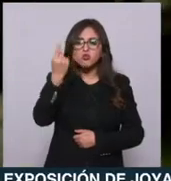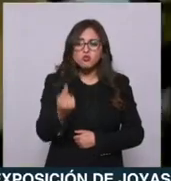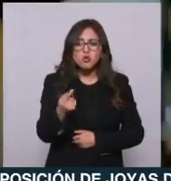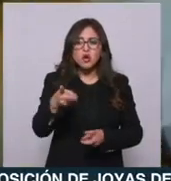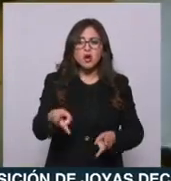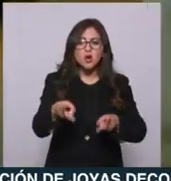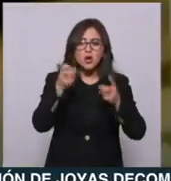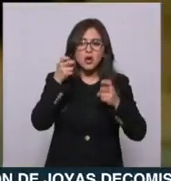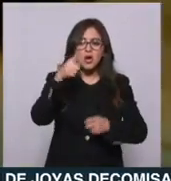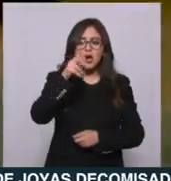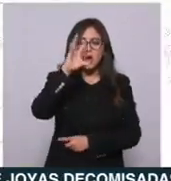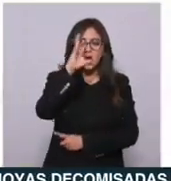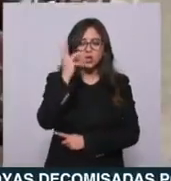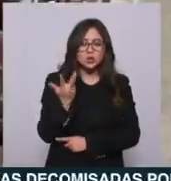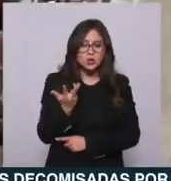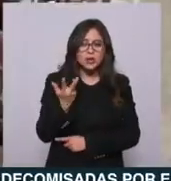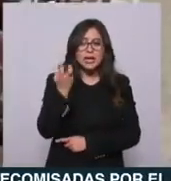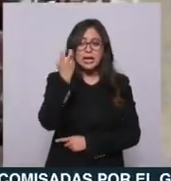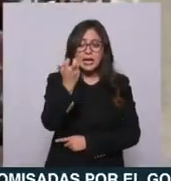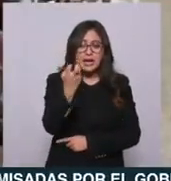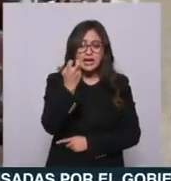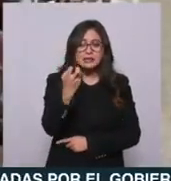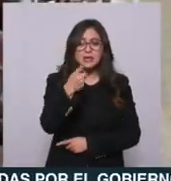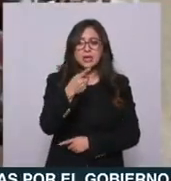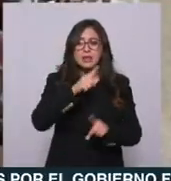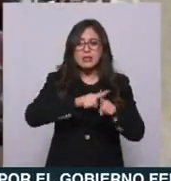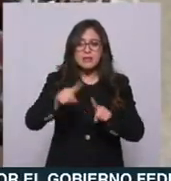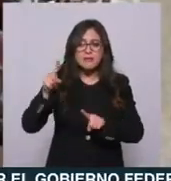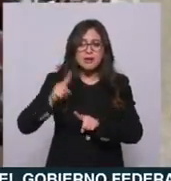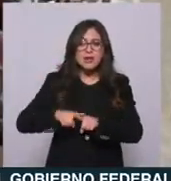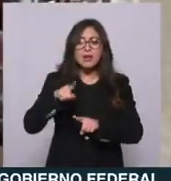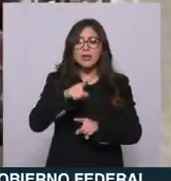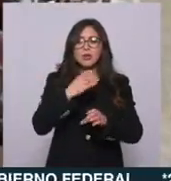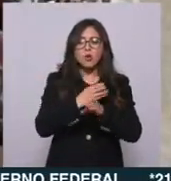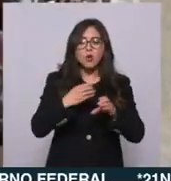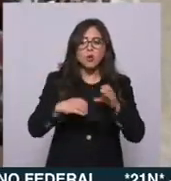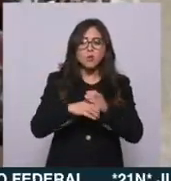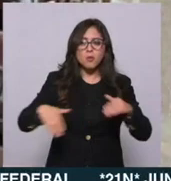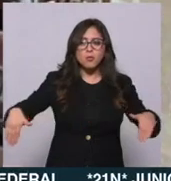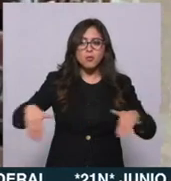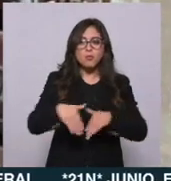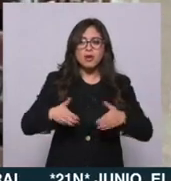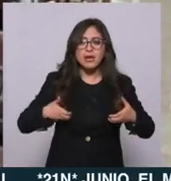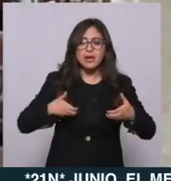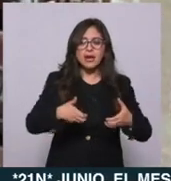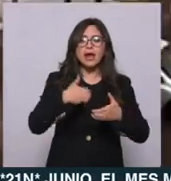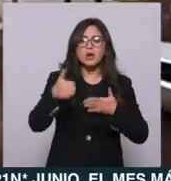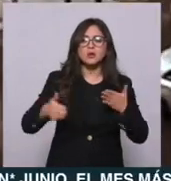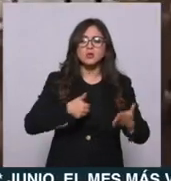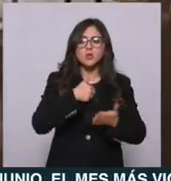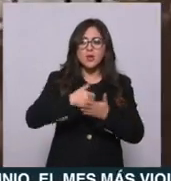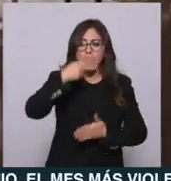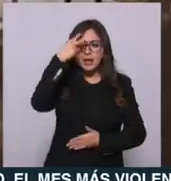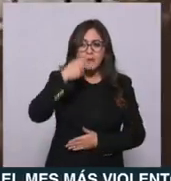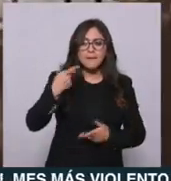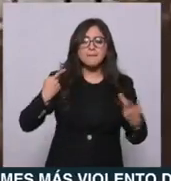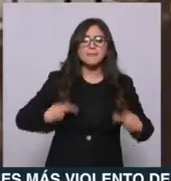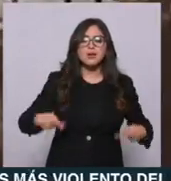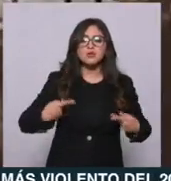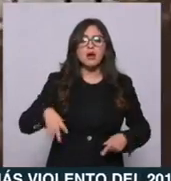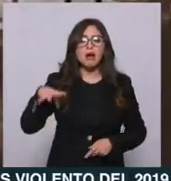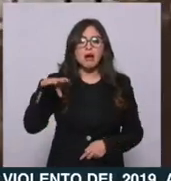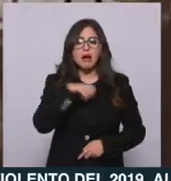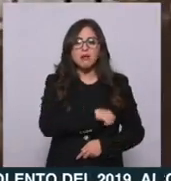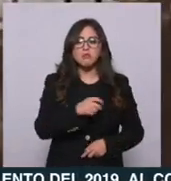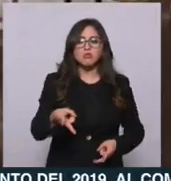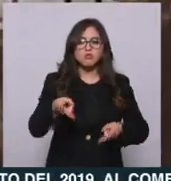en Constituyentes. Así, podemos ver decenas de eventos en los cruceros de la Ciudad de México, lugares preferidos de algunos amantes